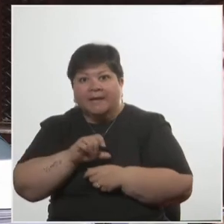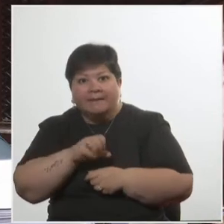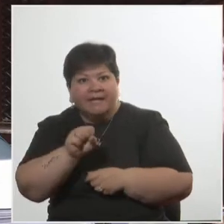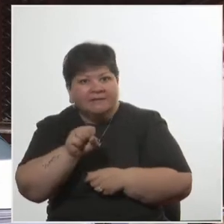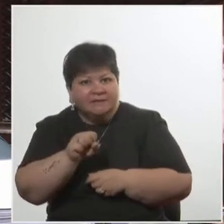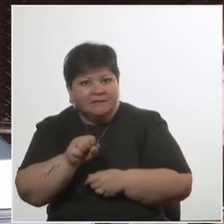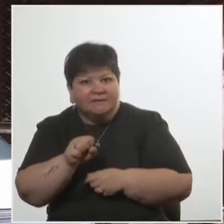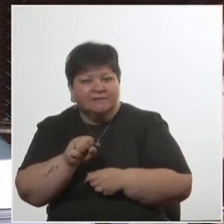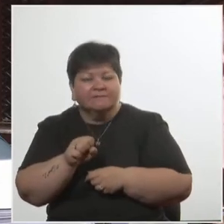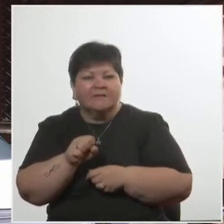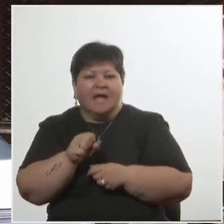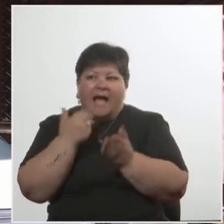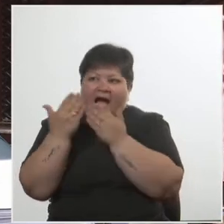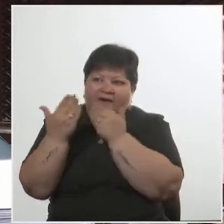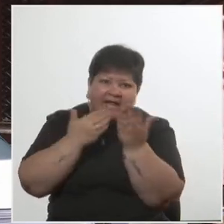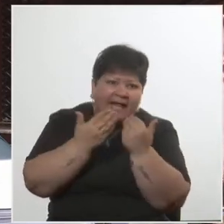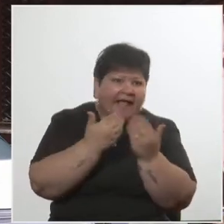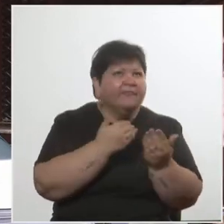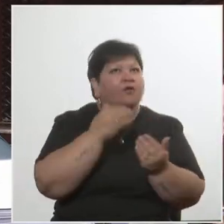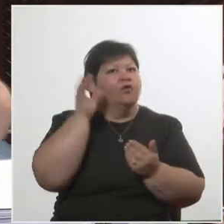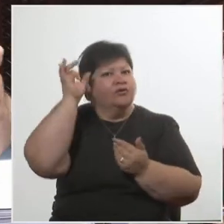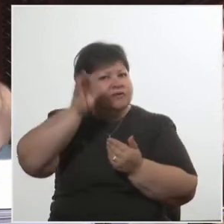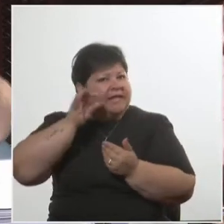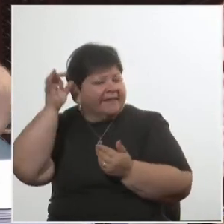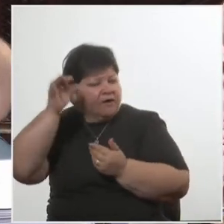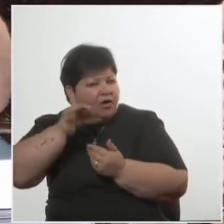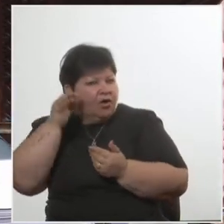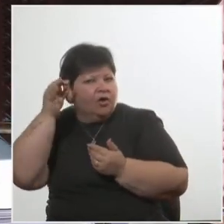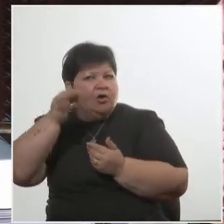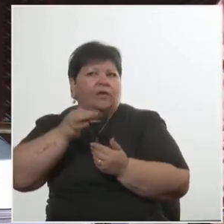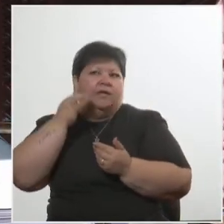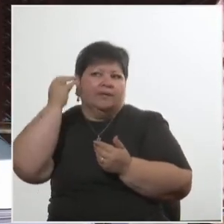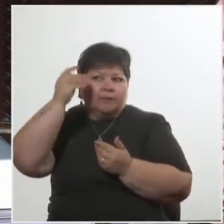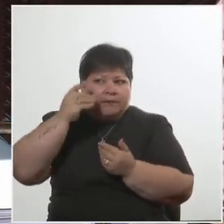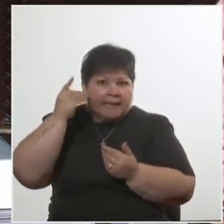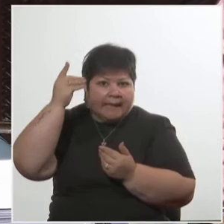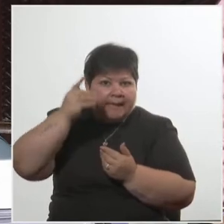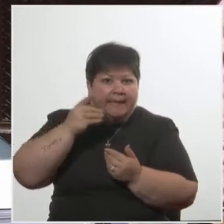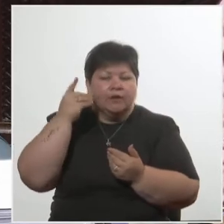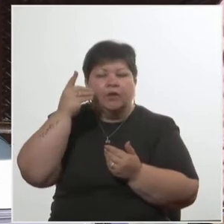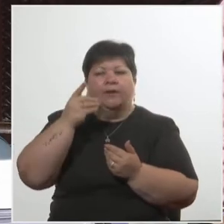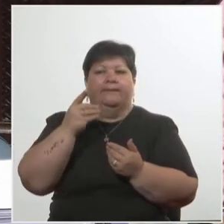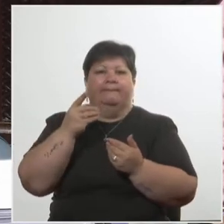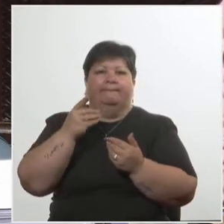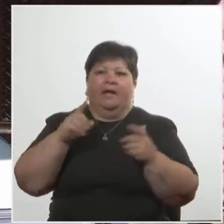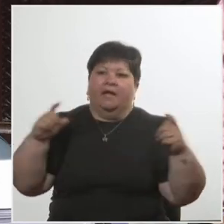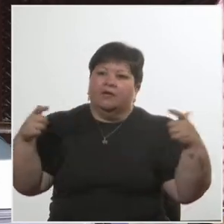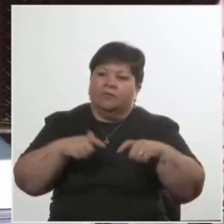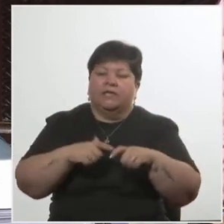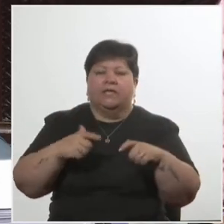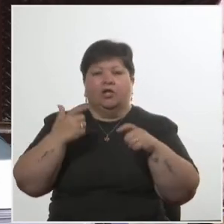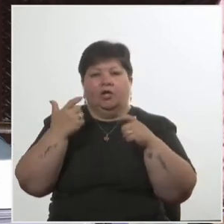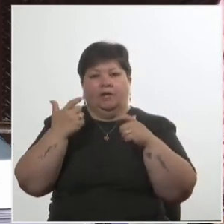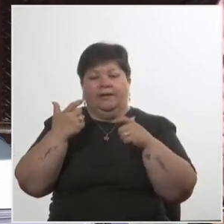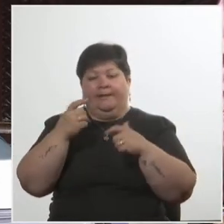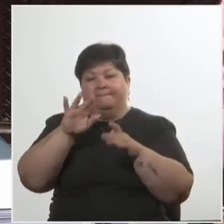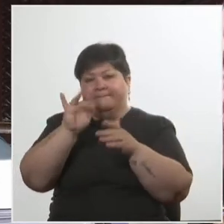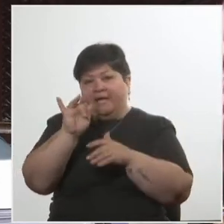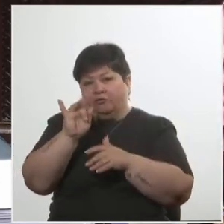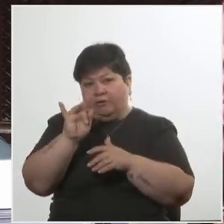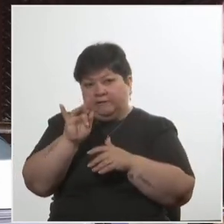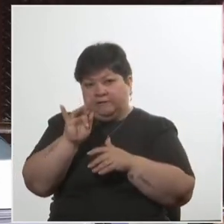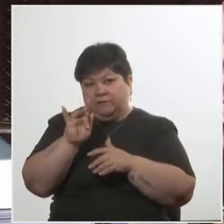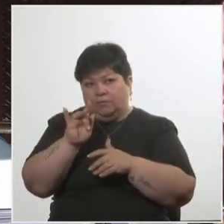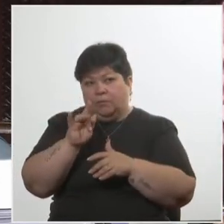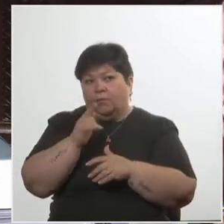hablando con varios legisladores del gobierno para poder analizar para reunir de manera urgente la comisión de ganadería que se reunió el día miércoles y